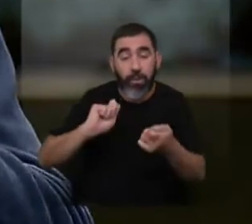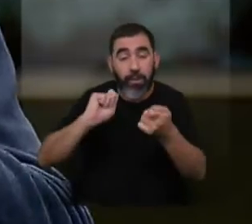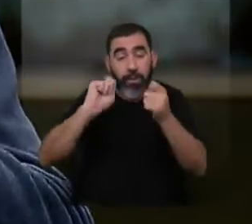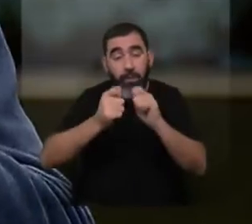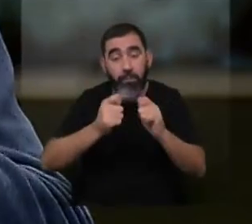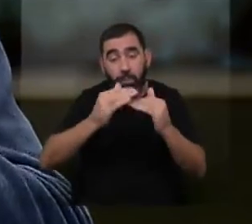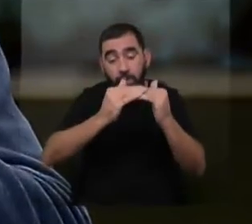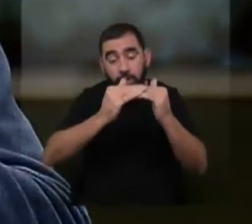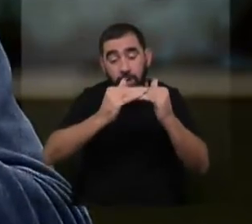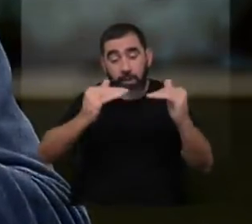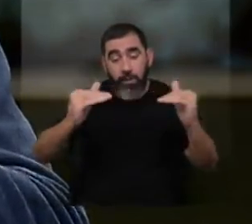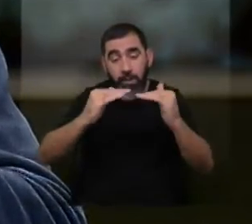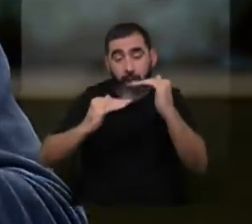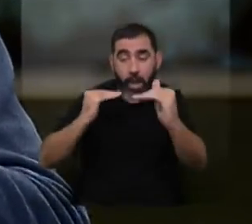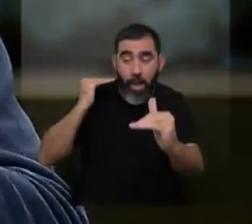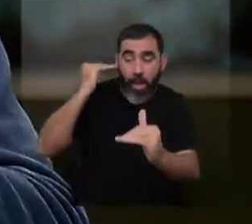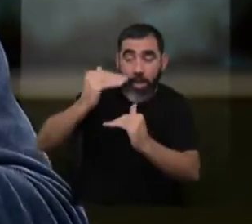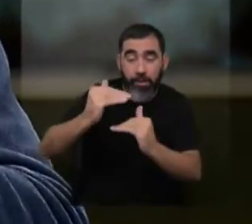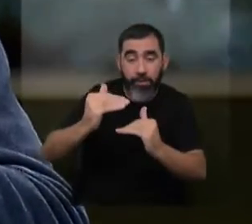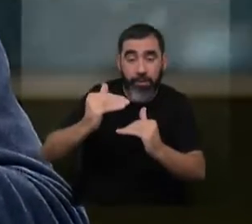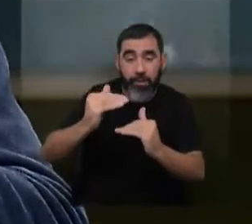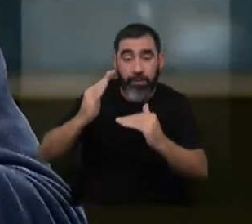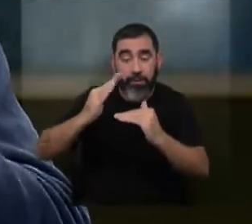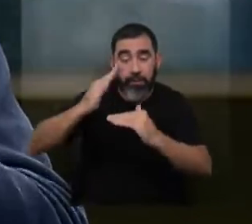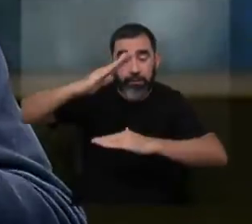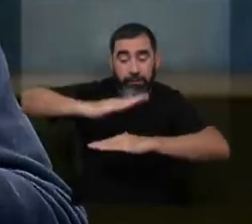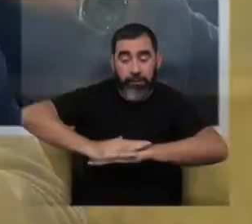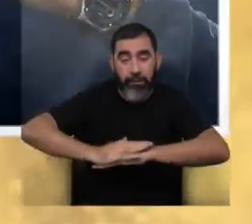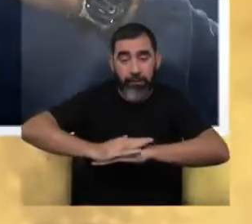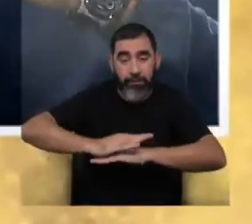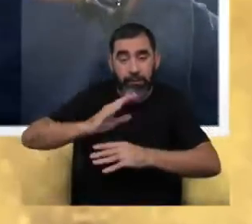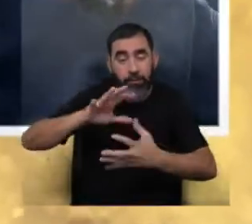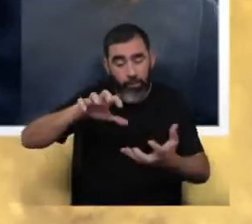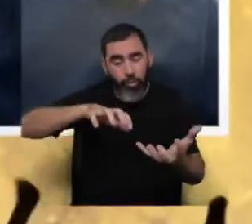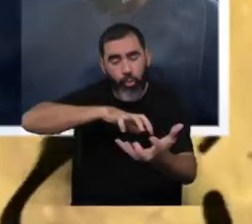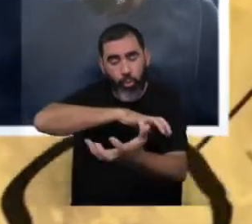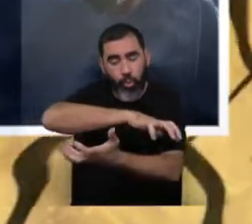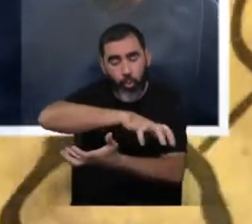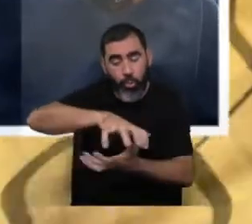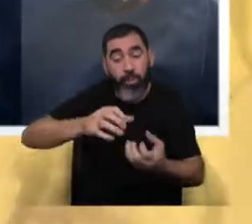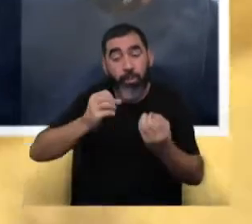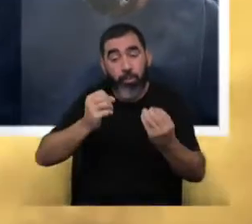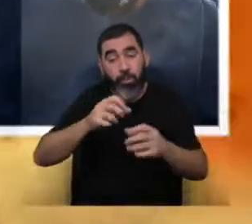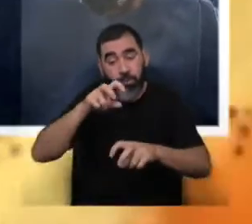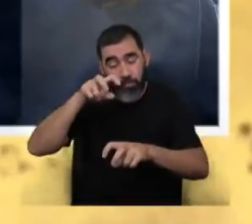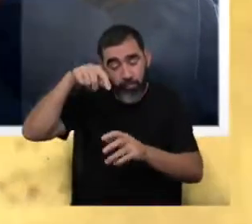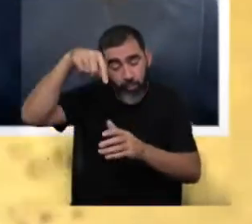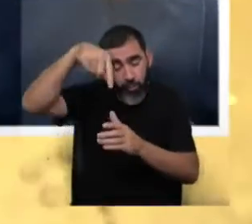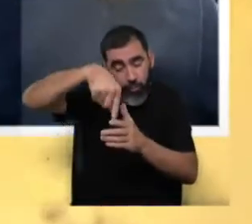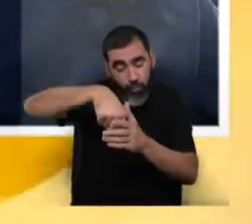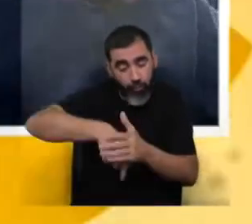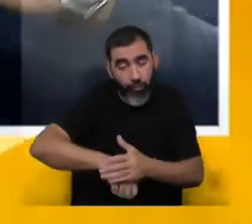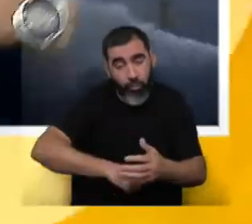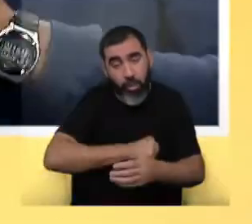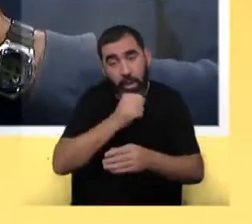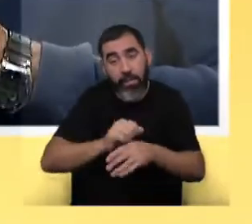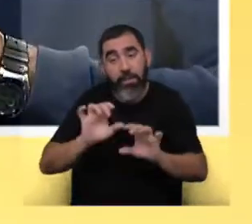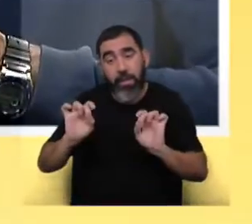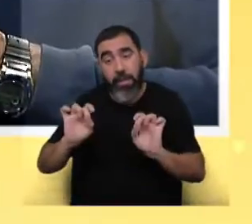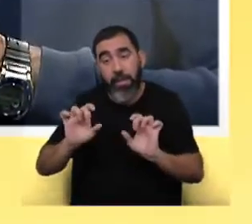suelo natural y por encima haber una capa de relleno, y eso ya complica bastante porque hay que seguir profundizando hasta llegar al suelo